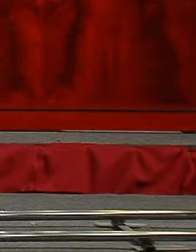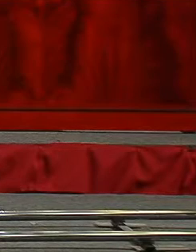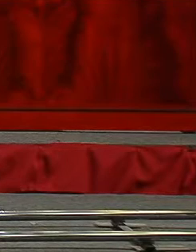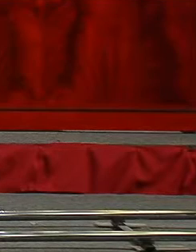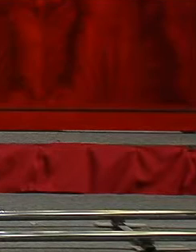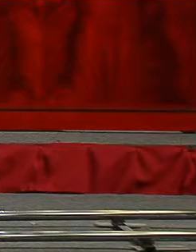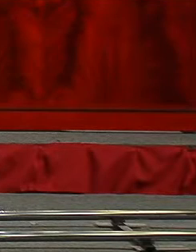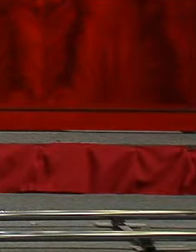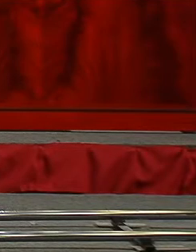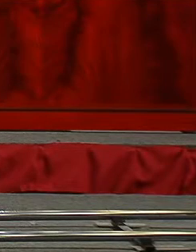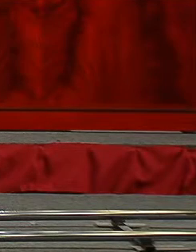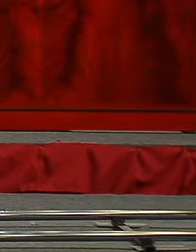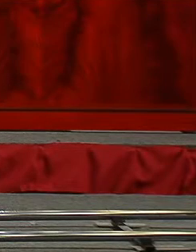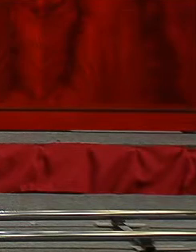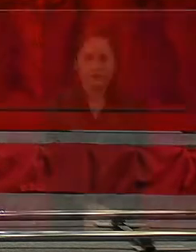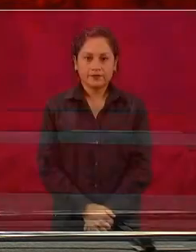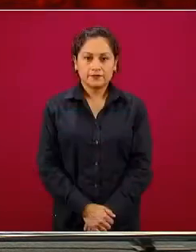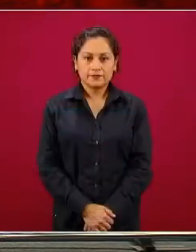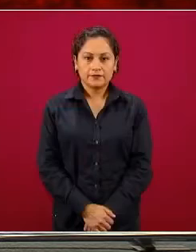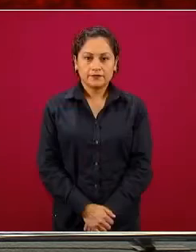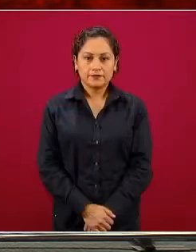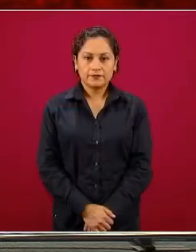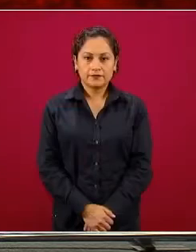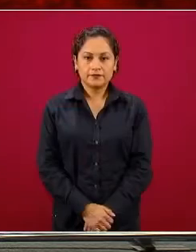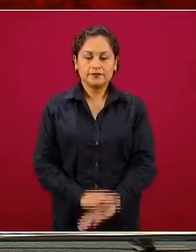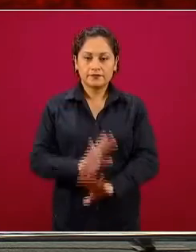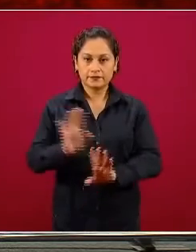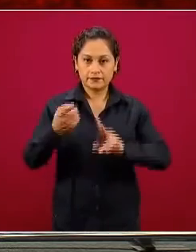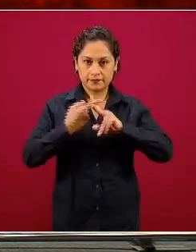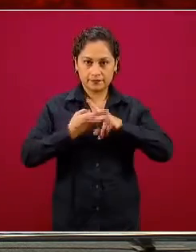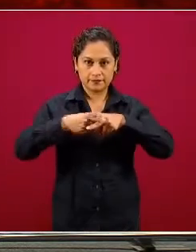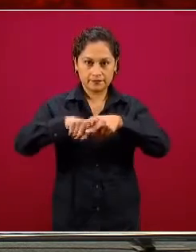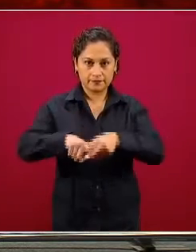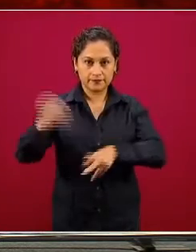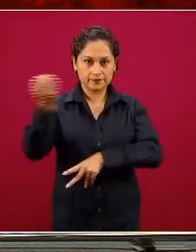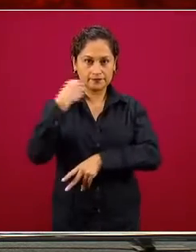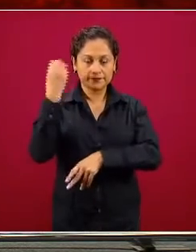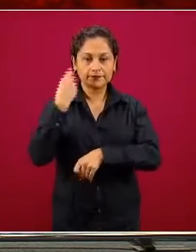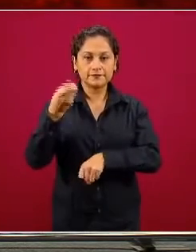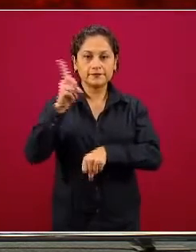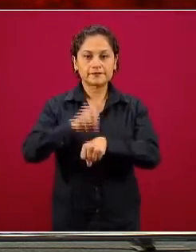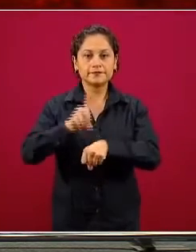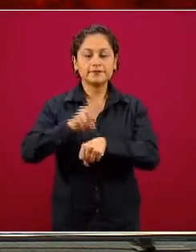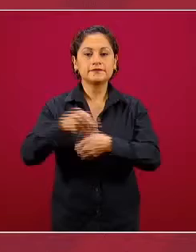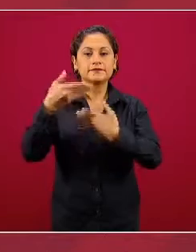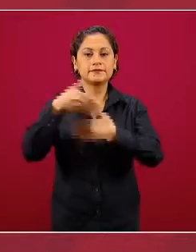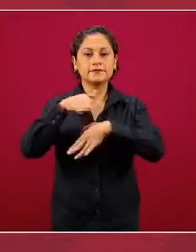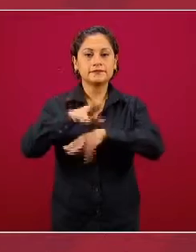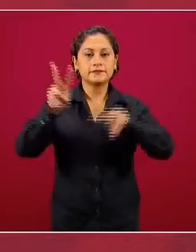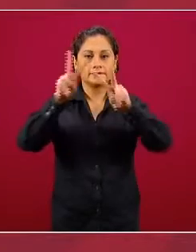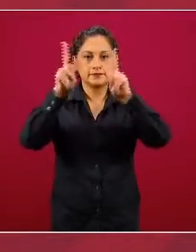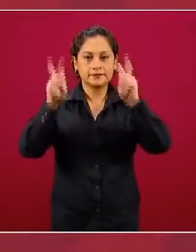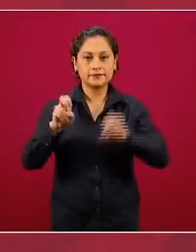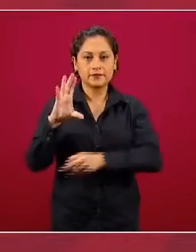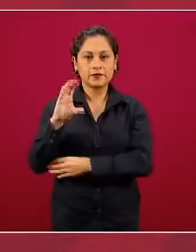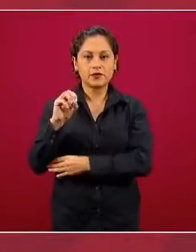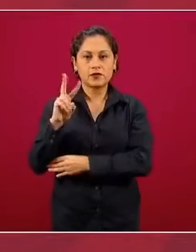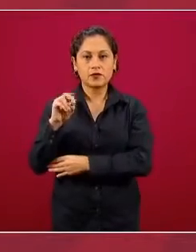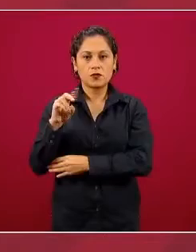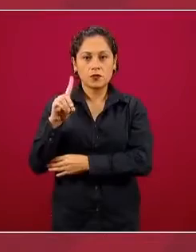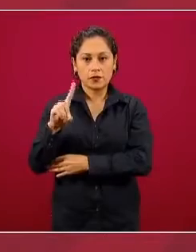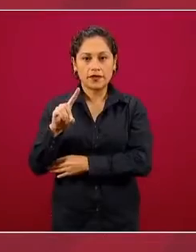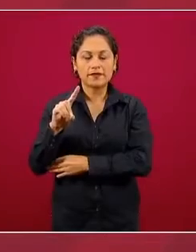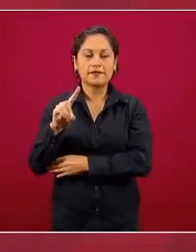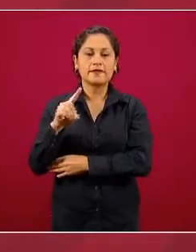Nacional, en la Ciudad de México, y vamos a empezar la conferencia de prensa diaria sobre la situación de la pandemia de COVID, la enfermedad causada por el